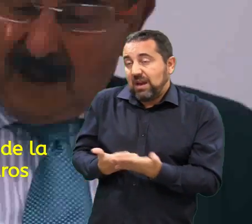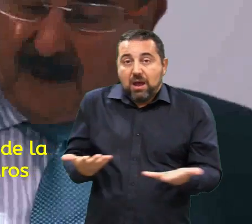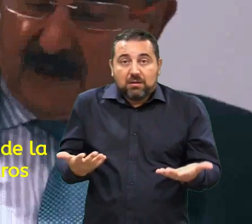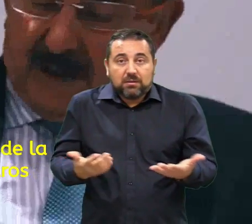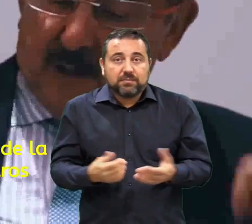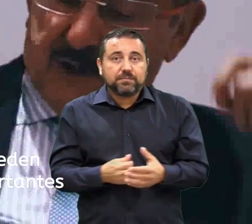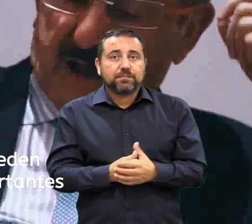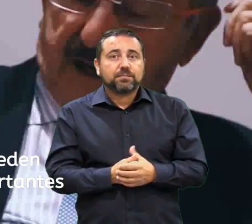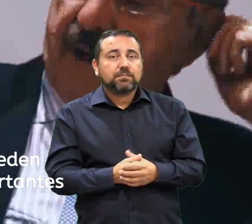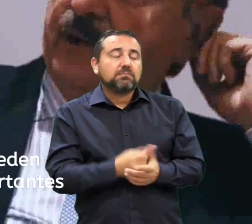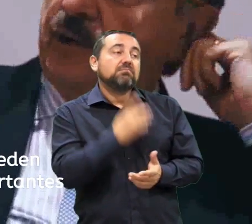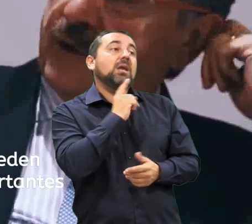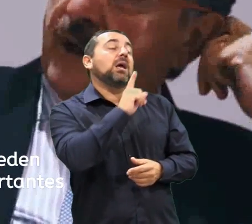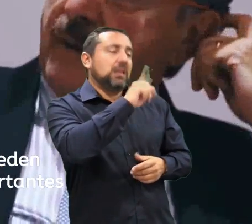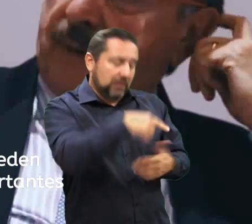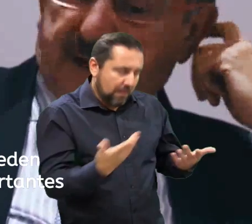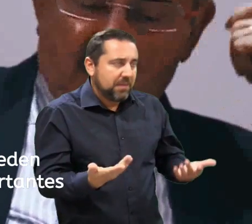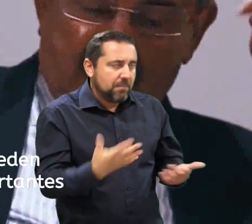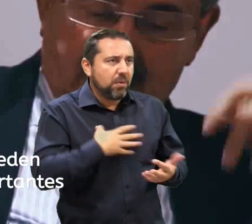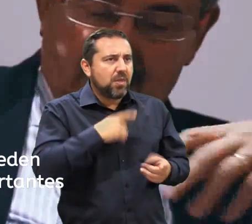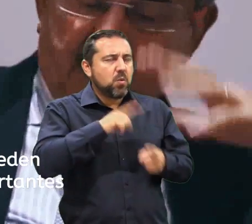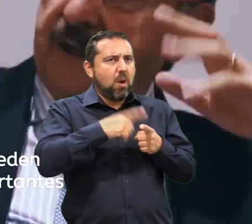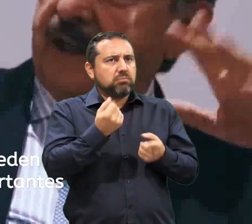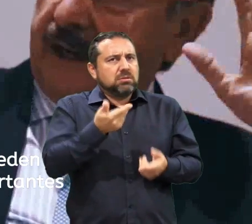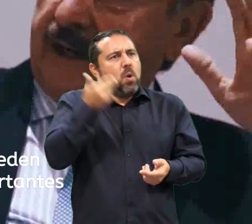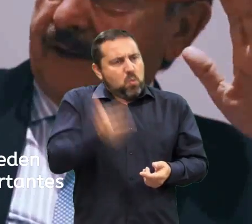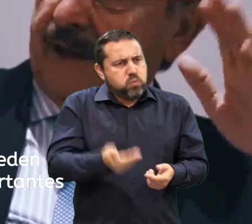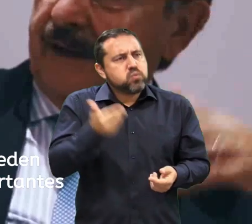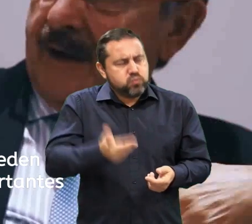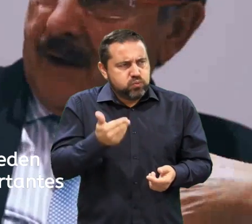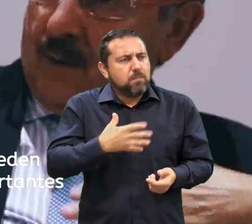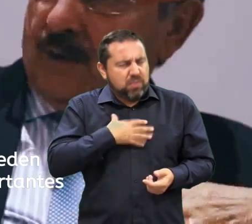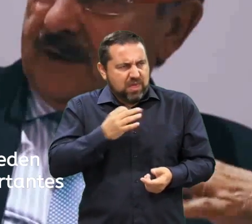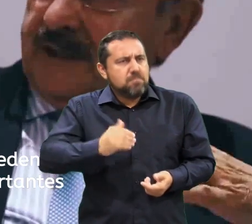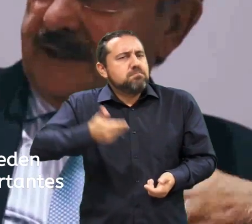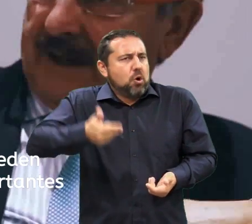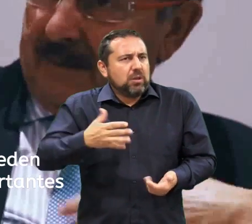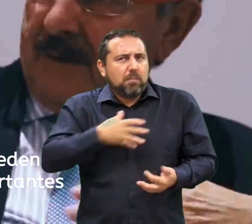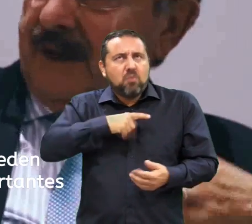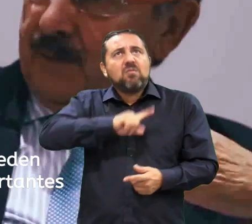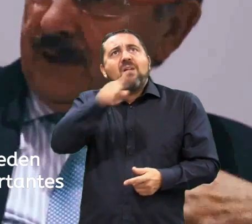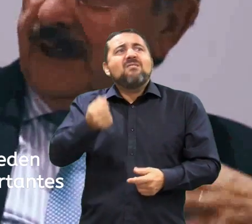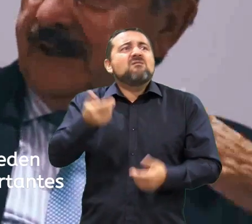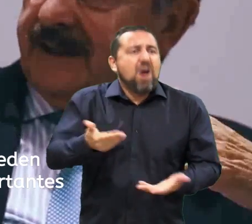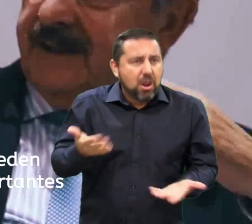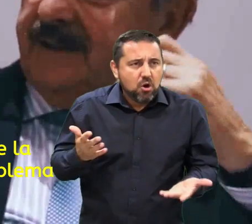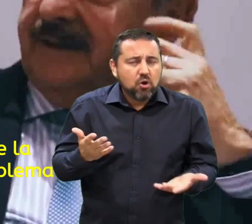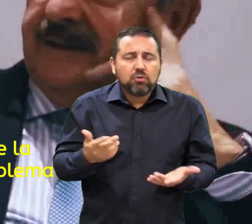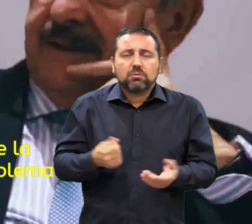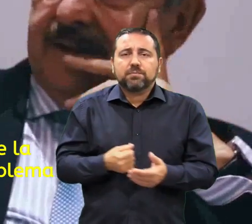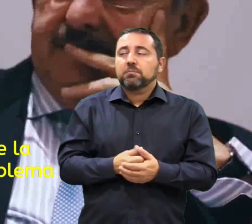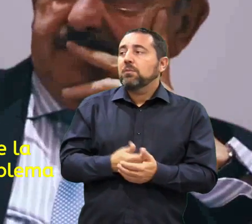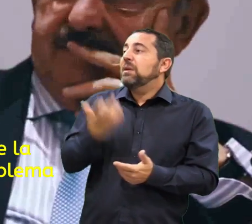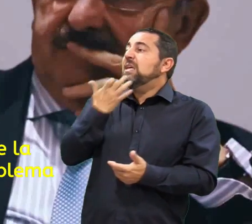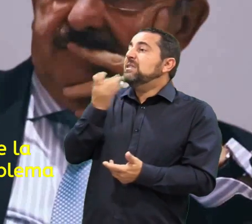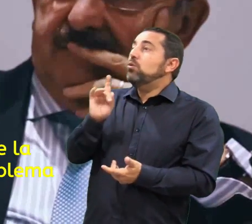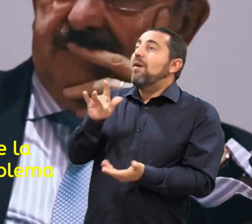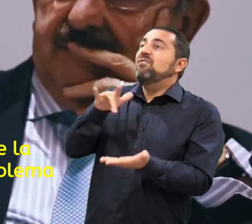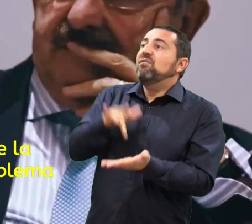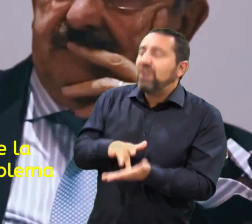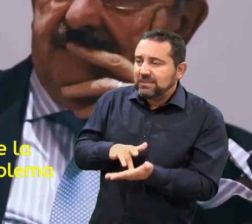Claro, porque además los incrementos patrimoniales se pueden llegar a alcanzar cuotas de gravamen importantes, ¿no? Si tú